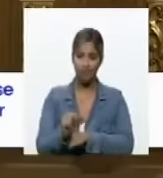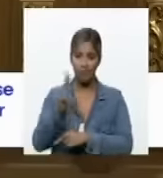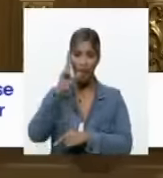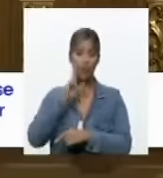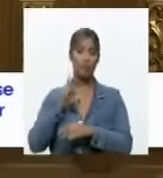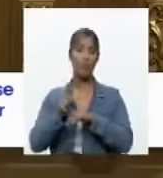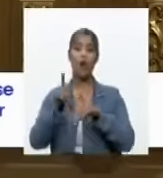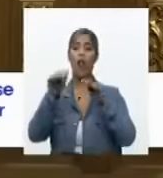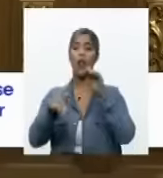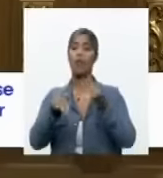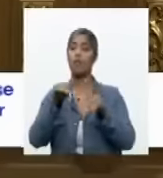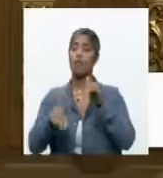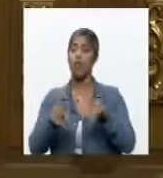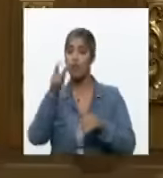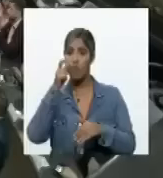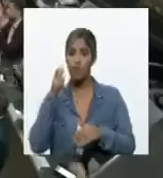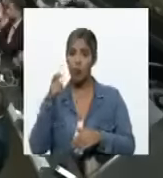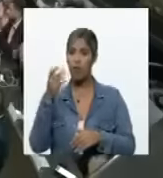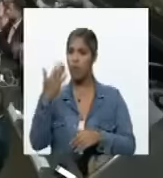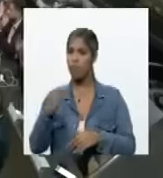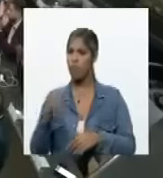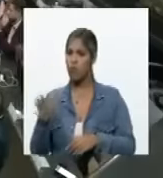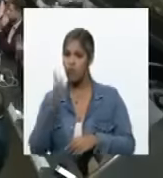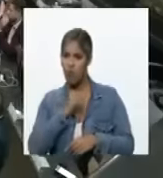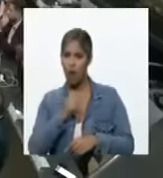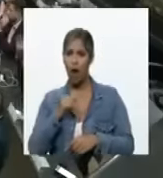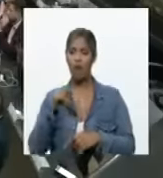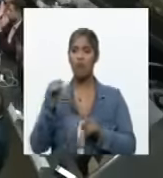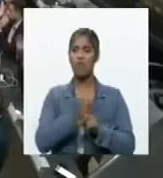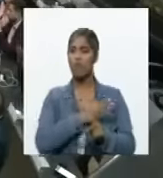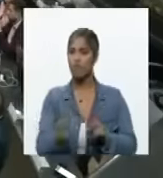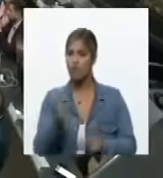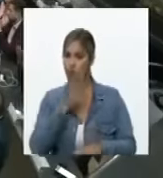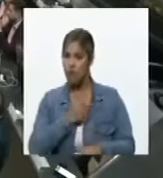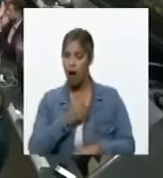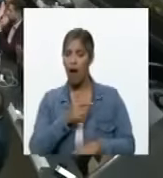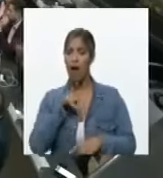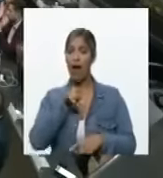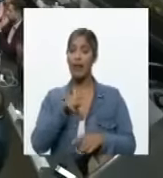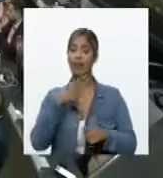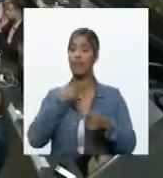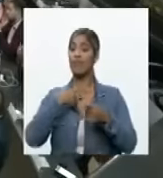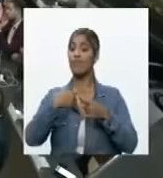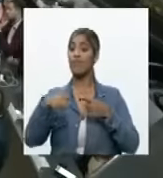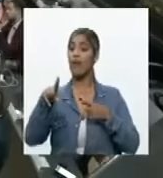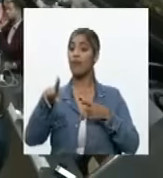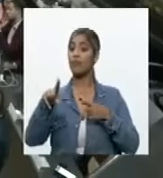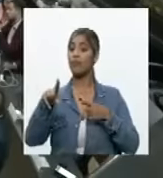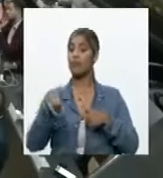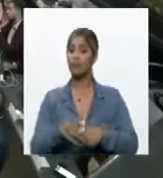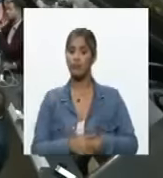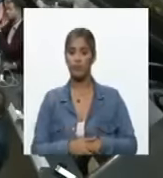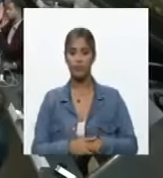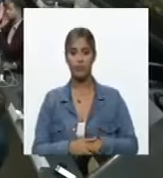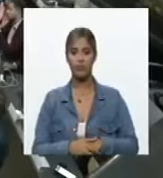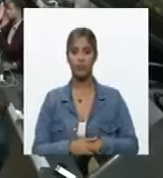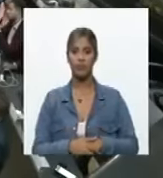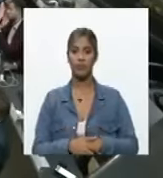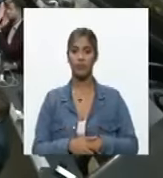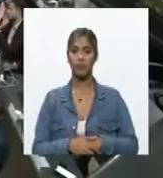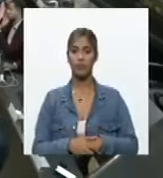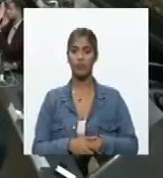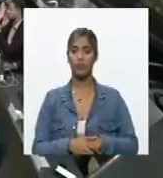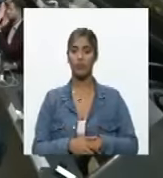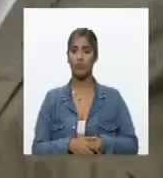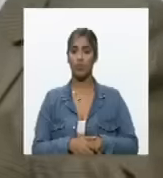votos del pueblo, sin muerte, sin masacre, sin tortura. Esa es la gran diferencia. Y los